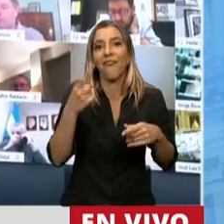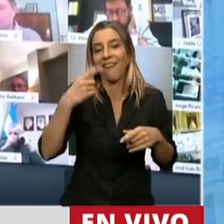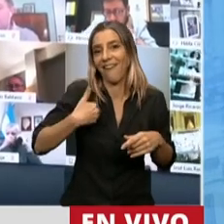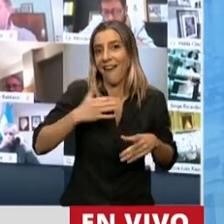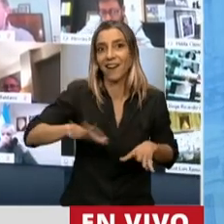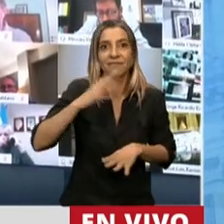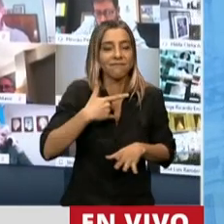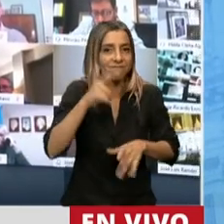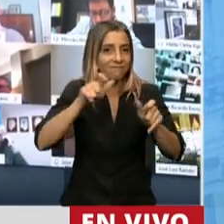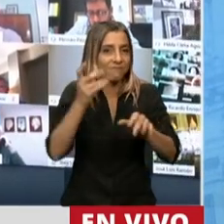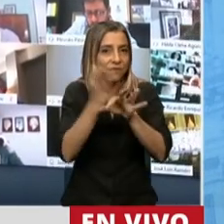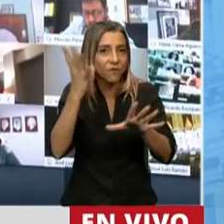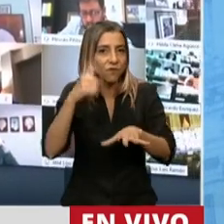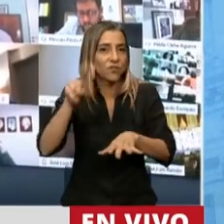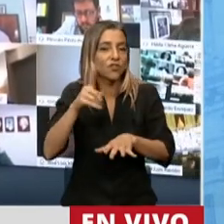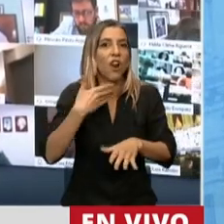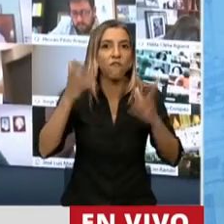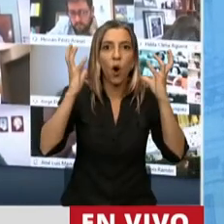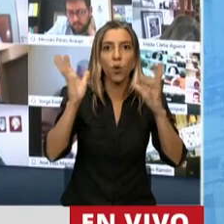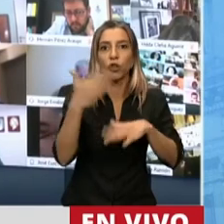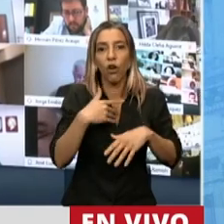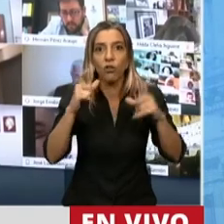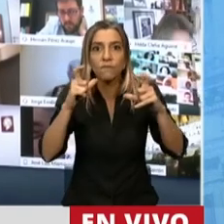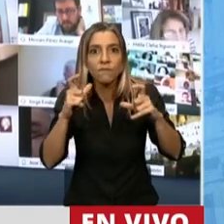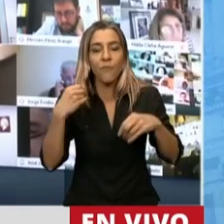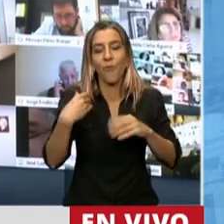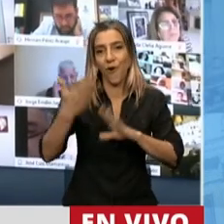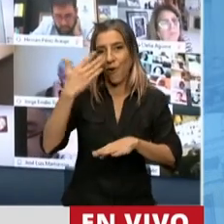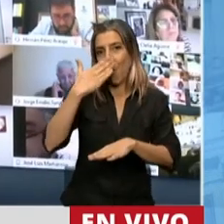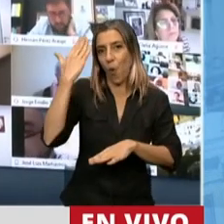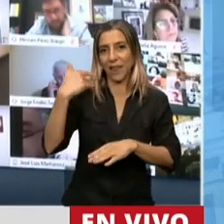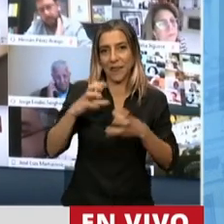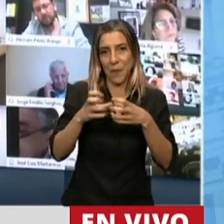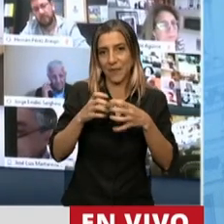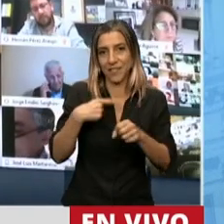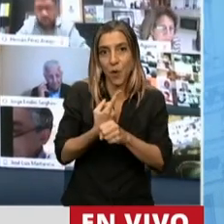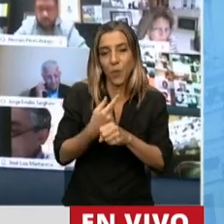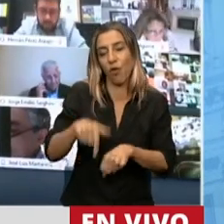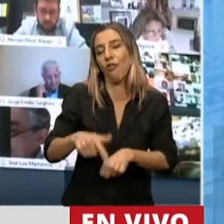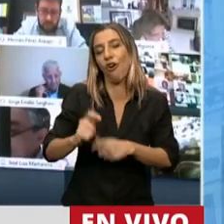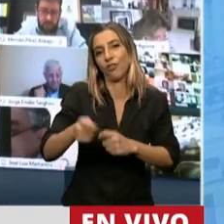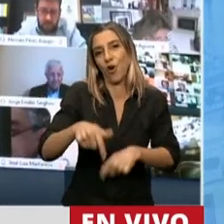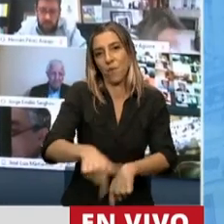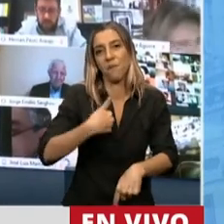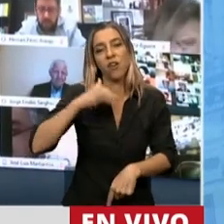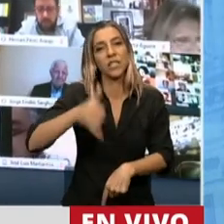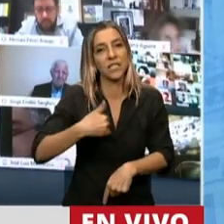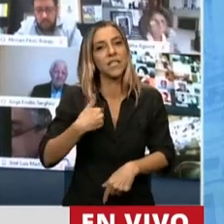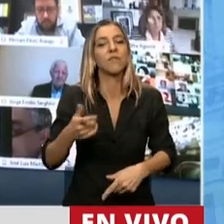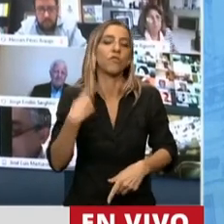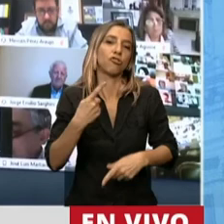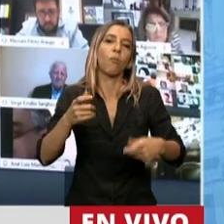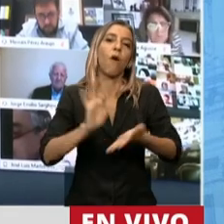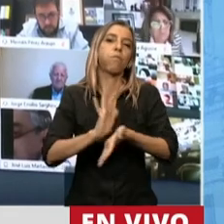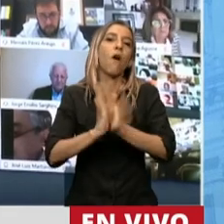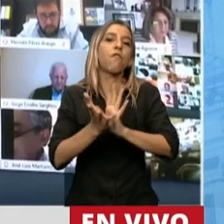en la última sesión que no pudimos concretar. Hoy se concreta y es la devolución que hacemos para todo el esfuerzo de